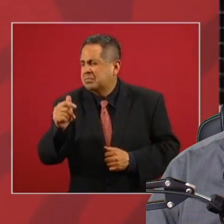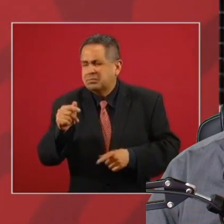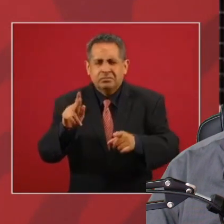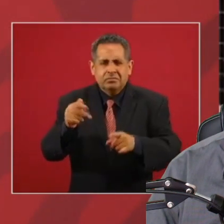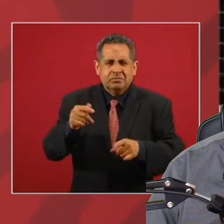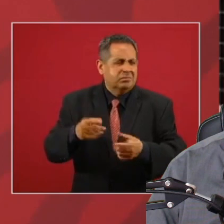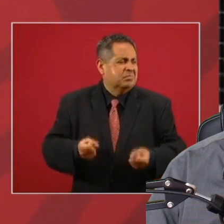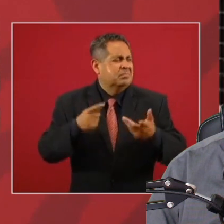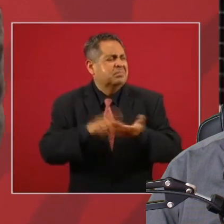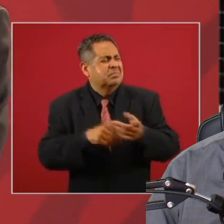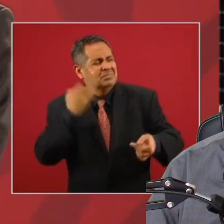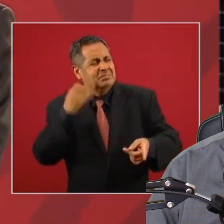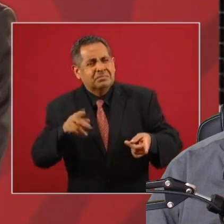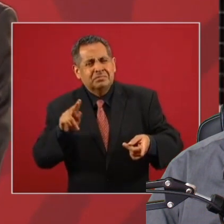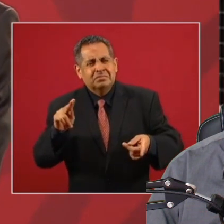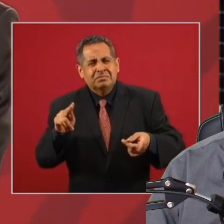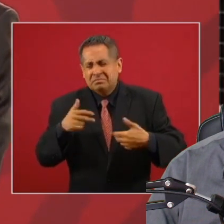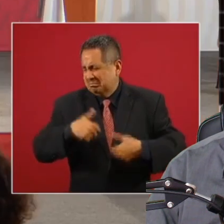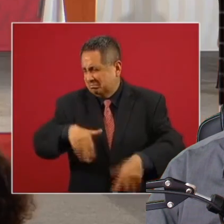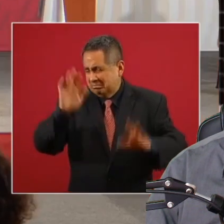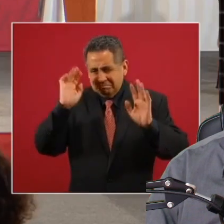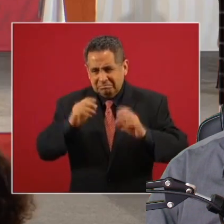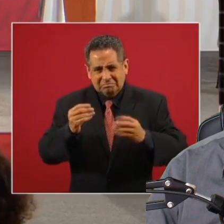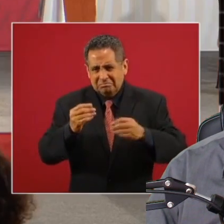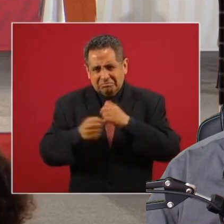1985. 86. ¿Cuántos años